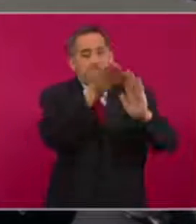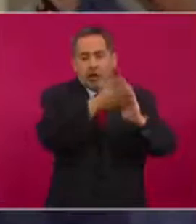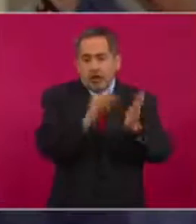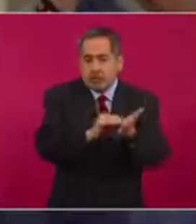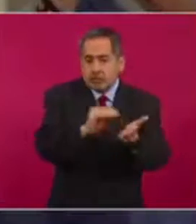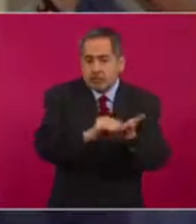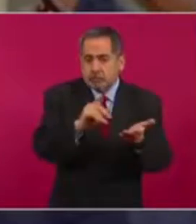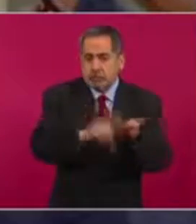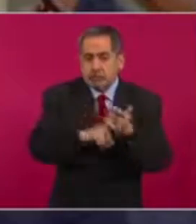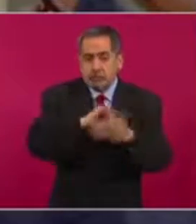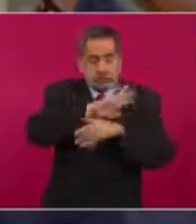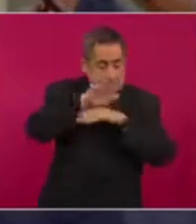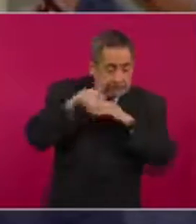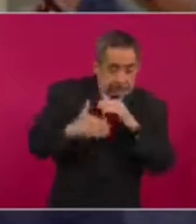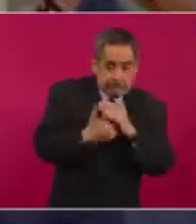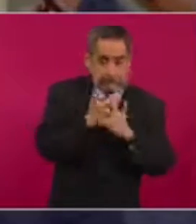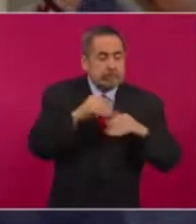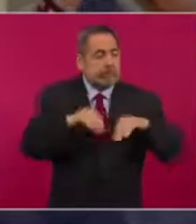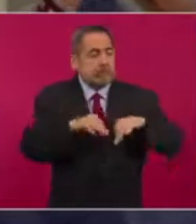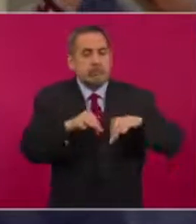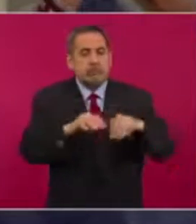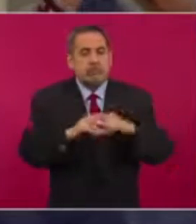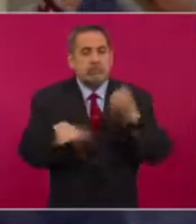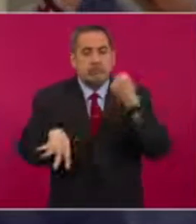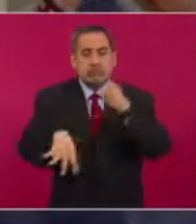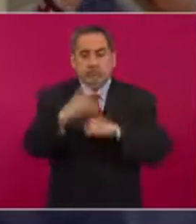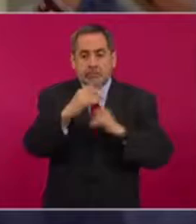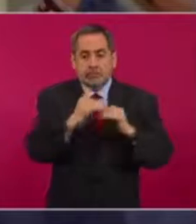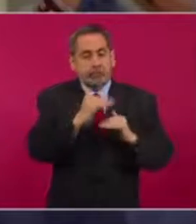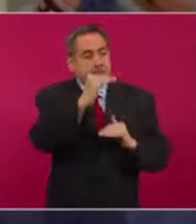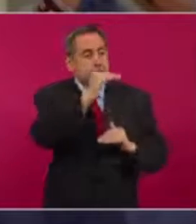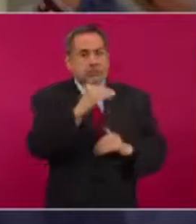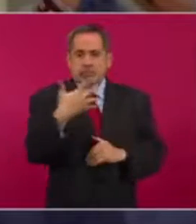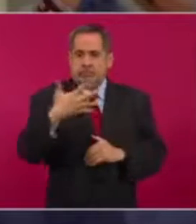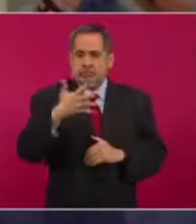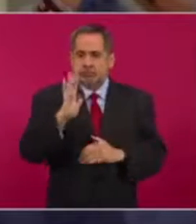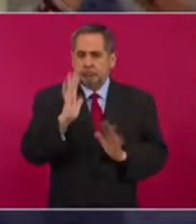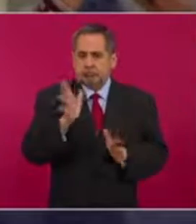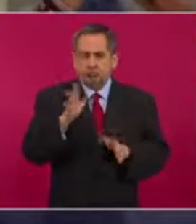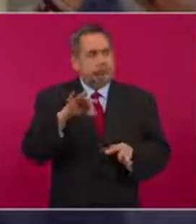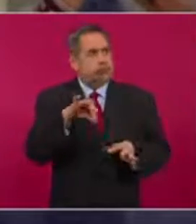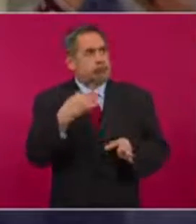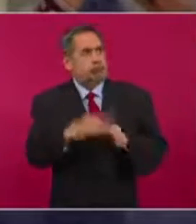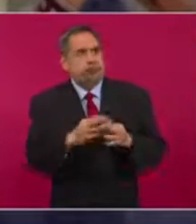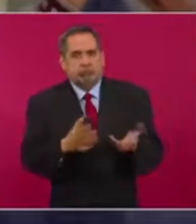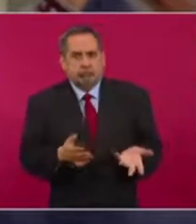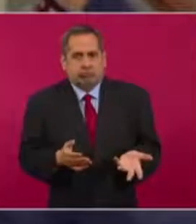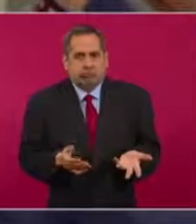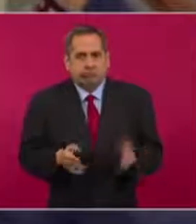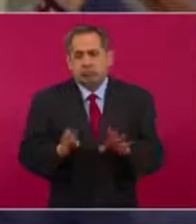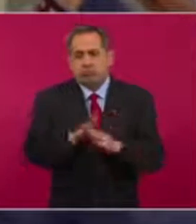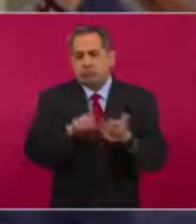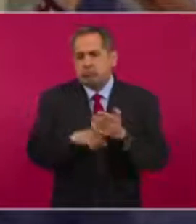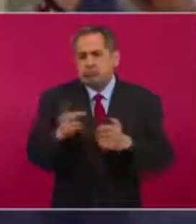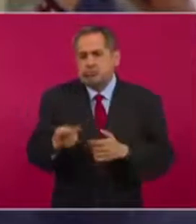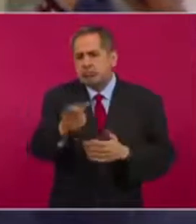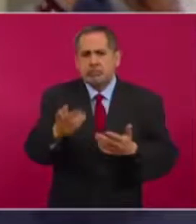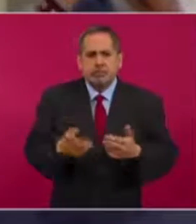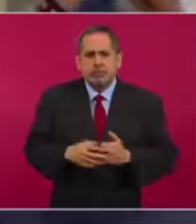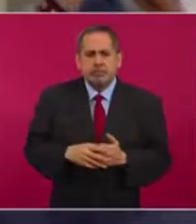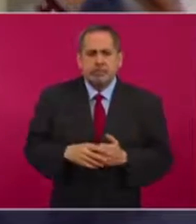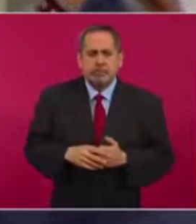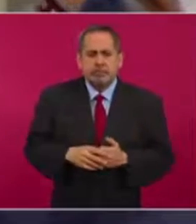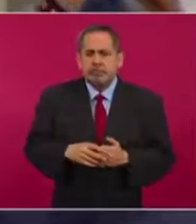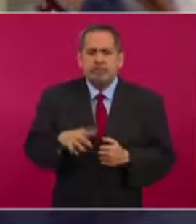en madrugada, de los 14 pisos ya llevan 5 construidos y aquí la pregunta explícita de